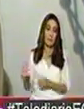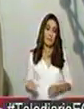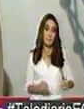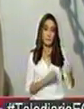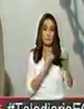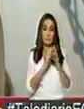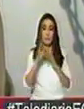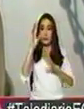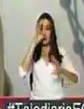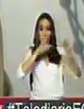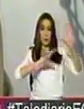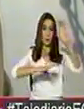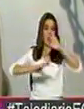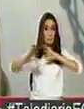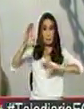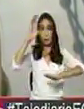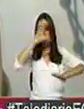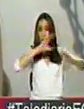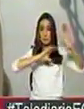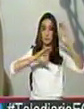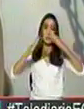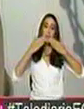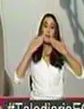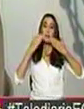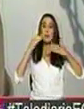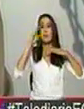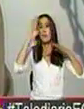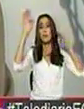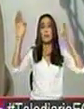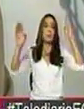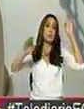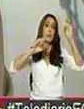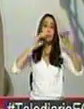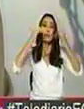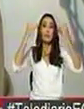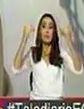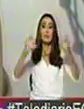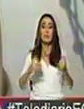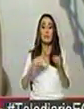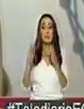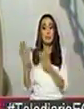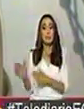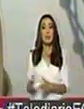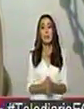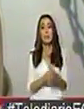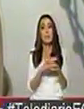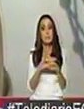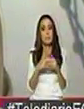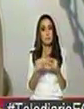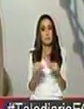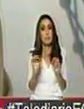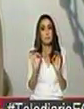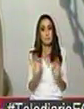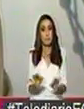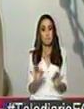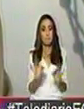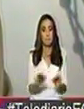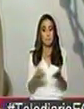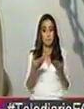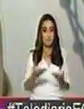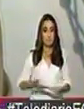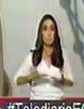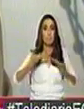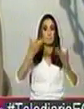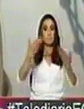de años a años procesos de solución de este tema, que sea un lotecito de terreno digno. En eso se construirán las